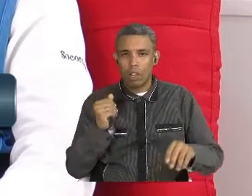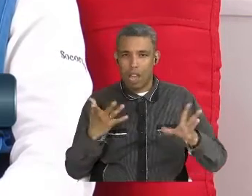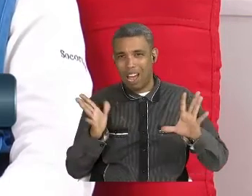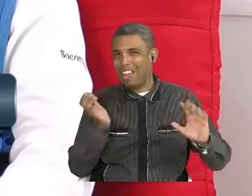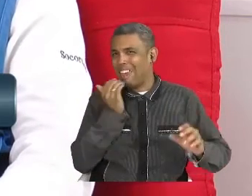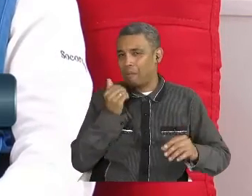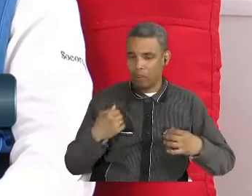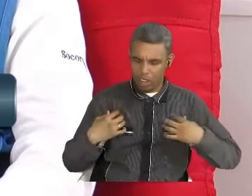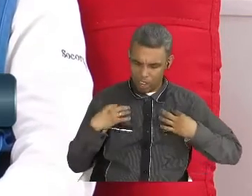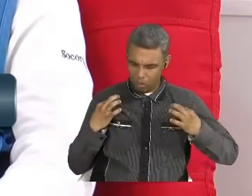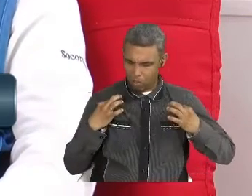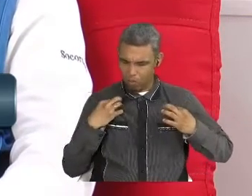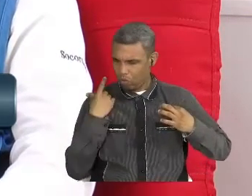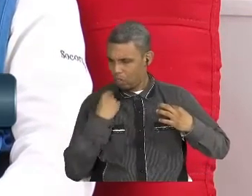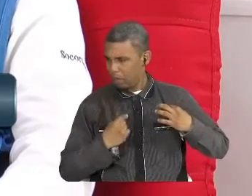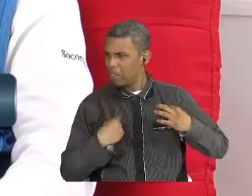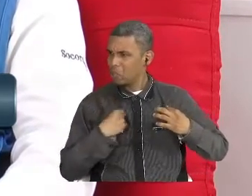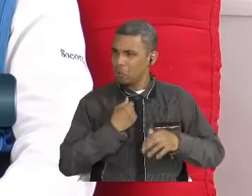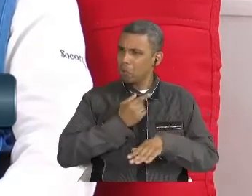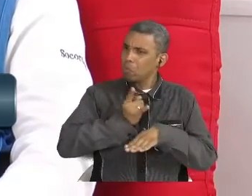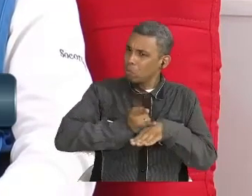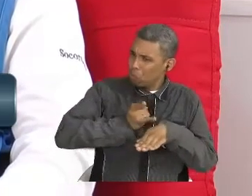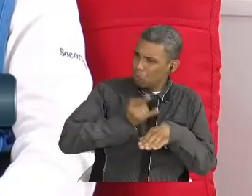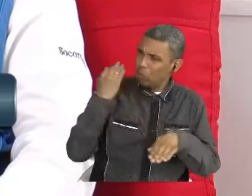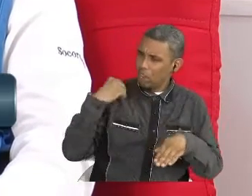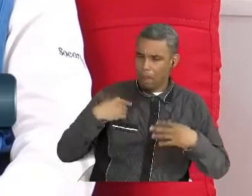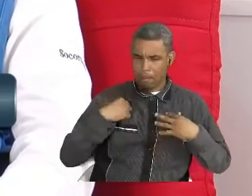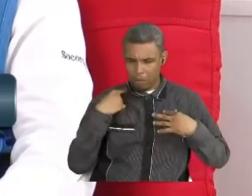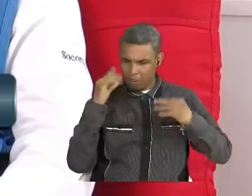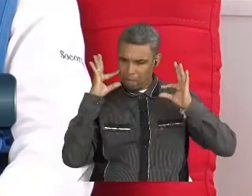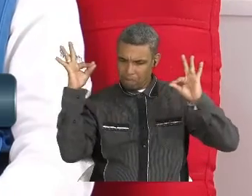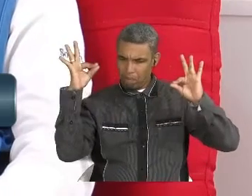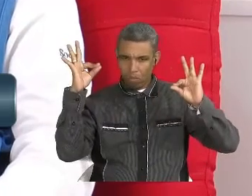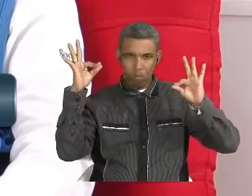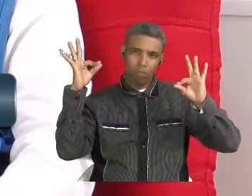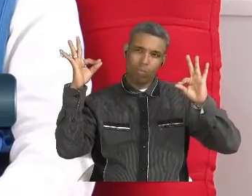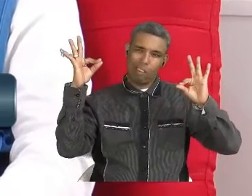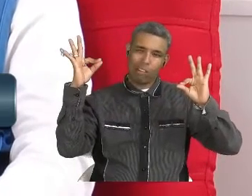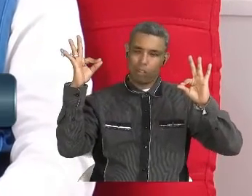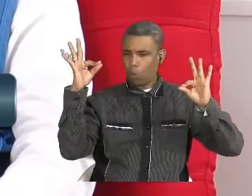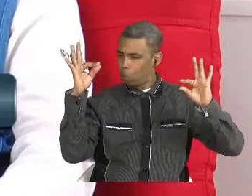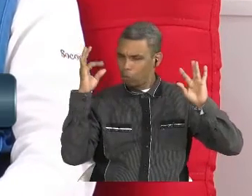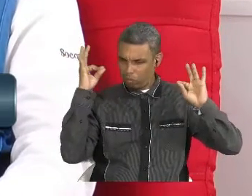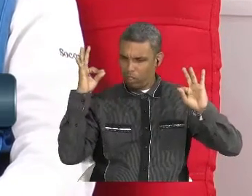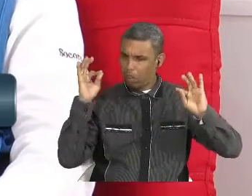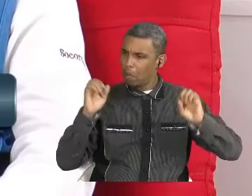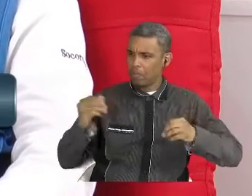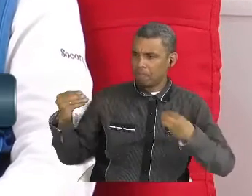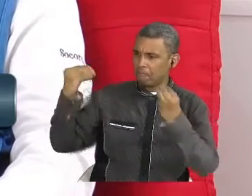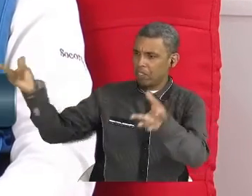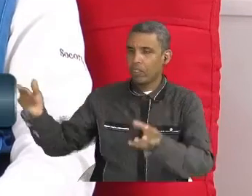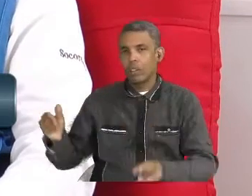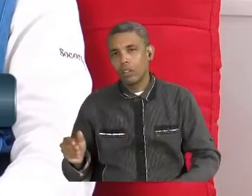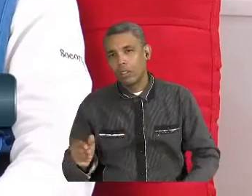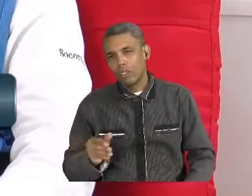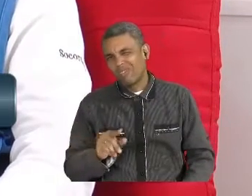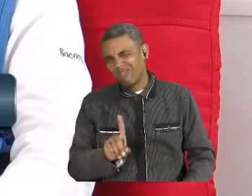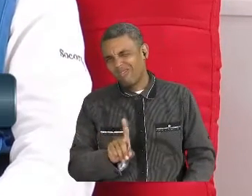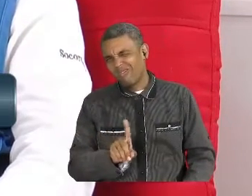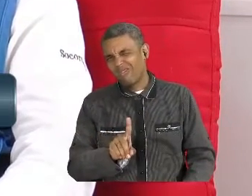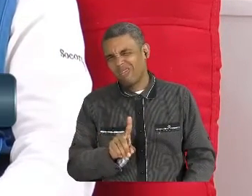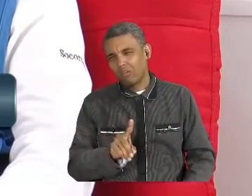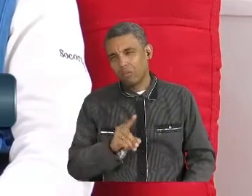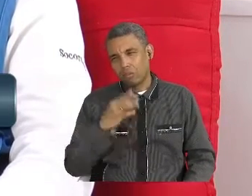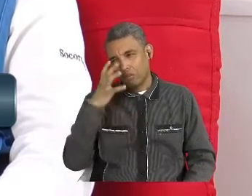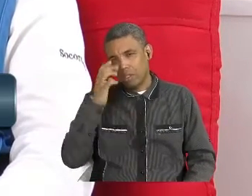para nosotros. ¿Qué sucede? Como ustedes ven, en estos momentos ya con estos medios es fácil de hacer un monitoreo o de saber que las cosas,